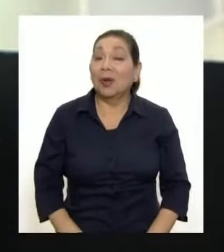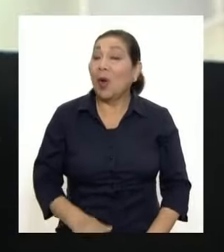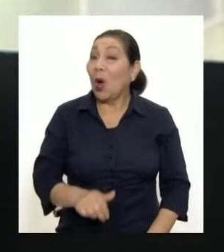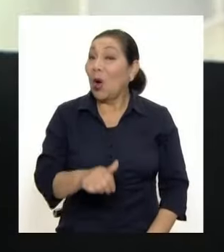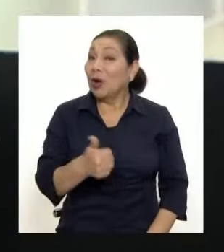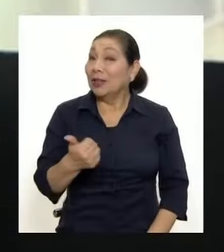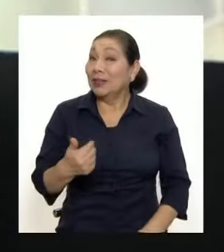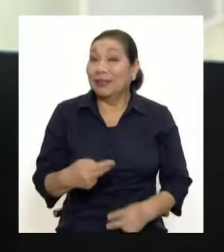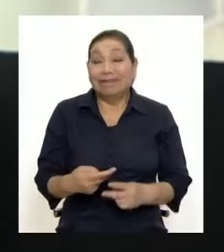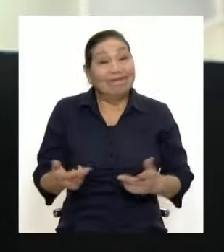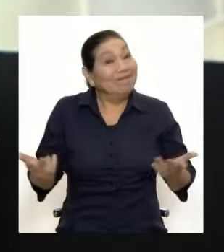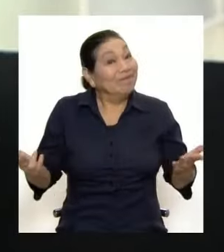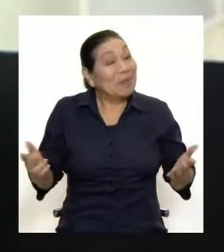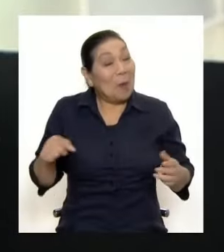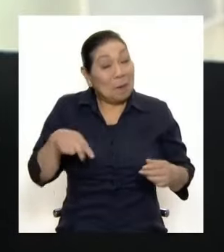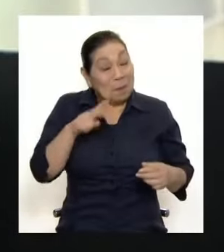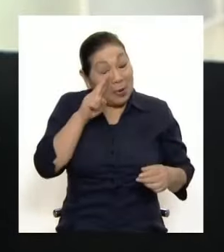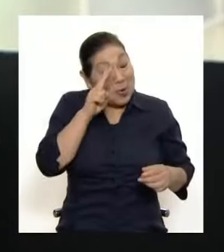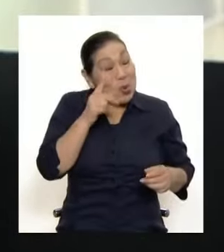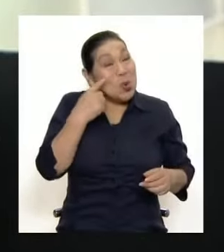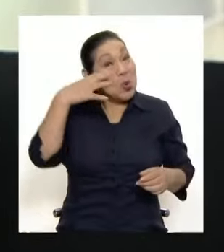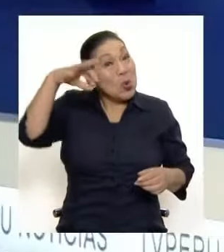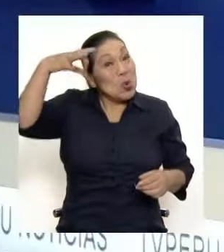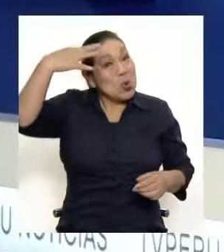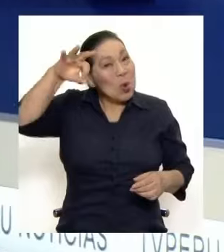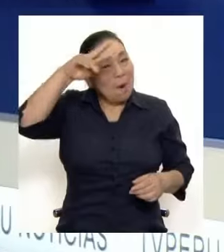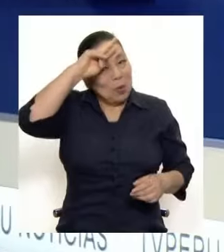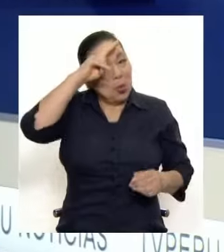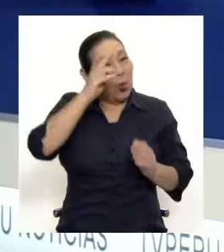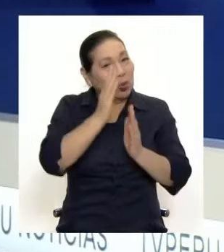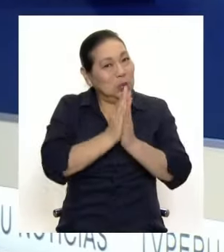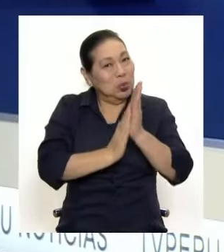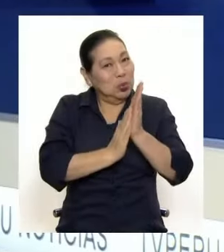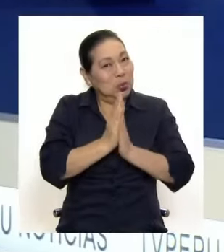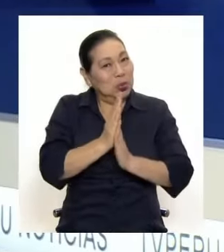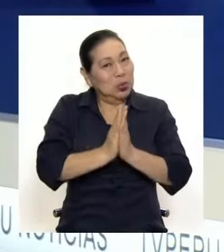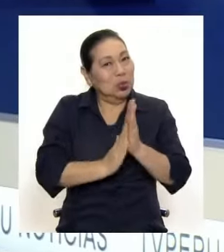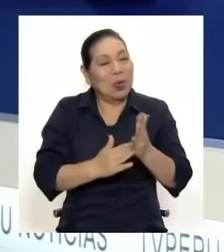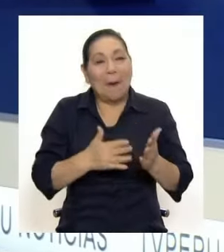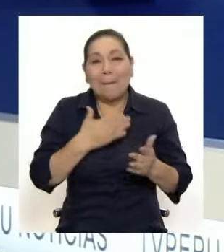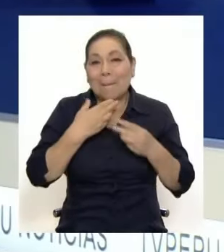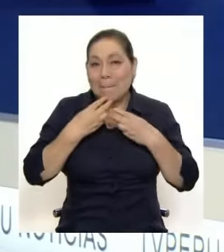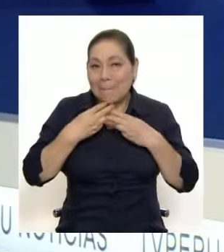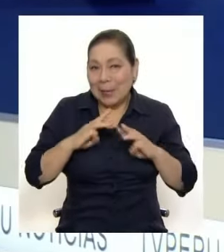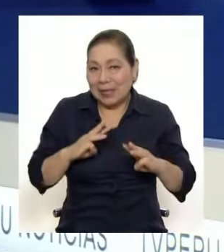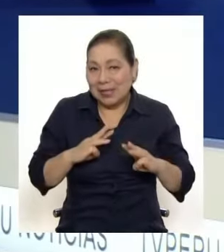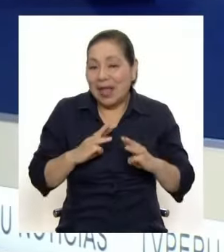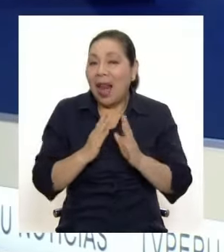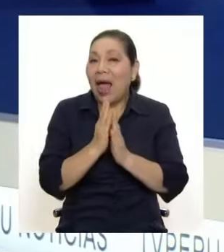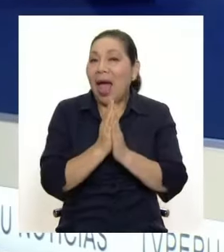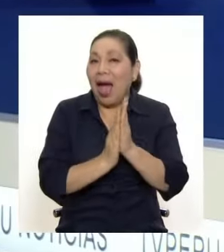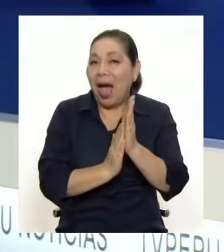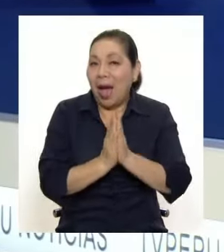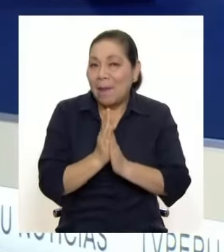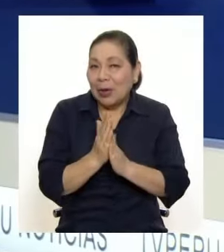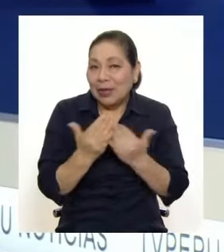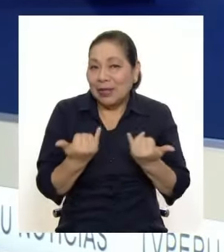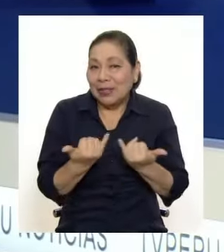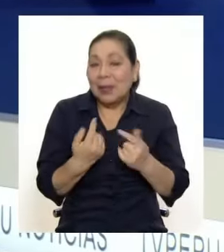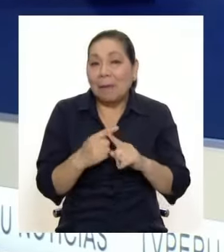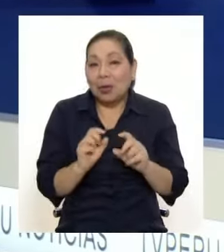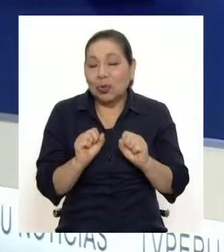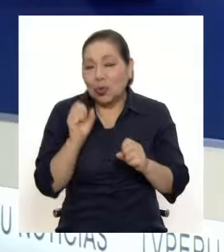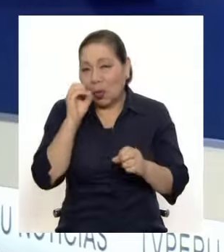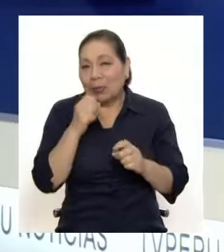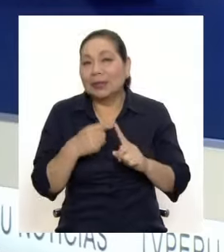tienen nuestros vecinos Ah Es una oportunidad eso Por eso hay que aprovechar hay que el mensaje es aprovechar esto Esta ventana